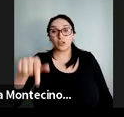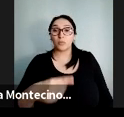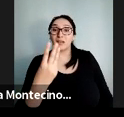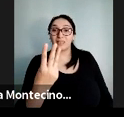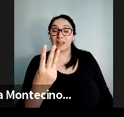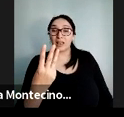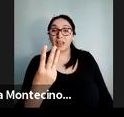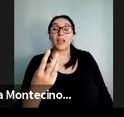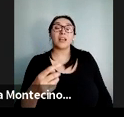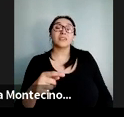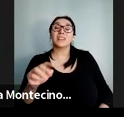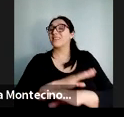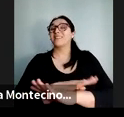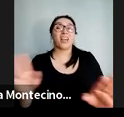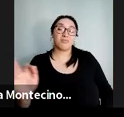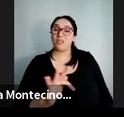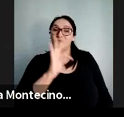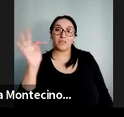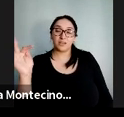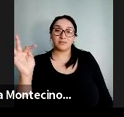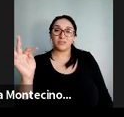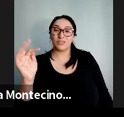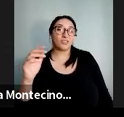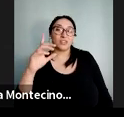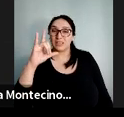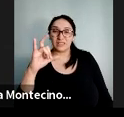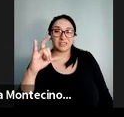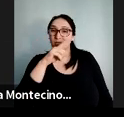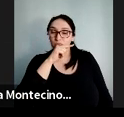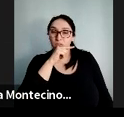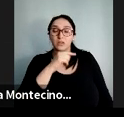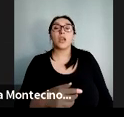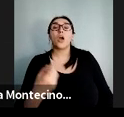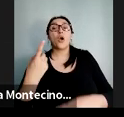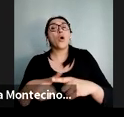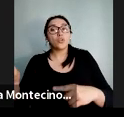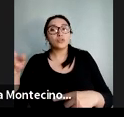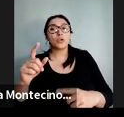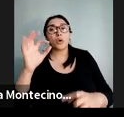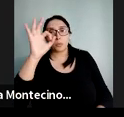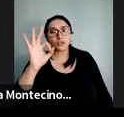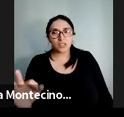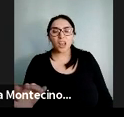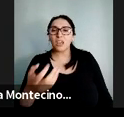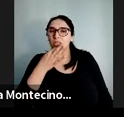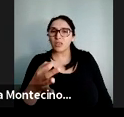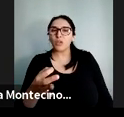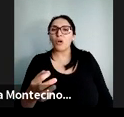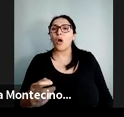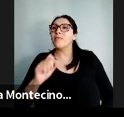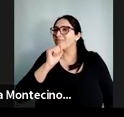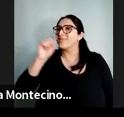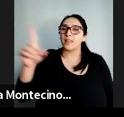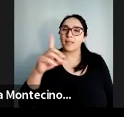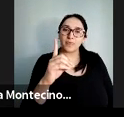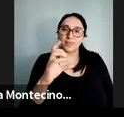un 11% denunció a través de los formularios que tienen las mismas redes sociales, y un 12% denunció